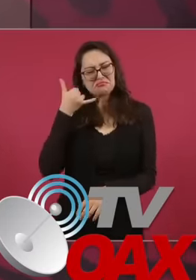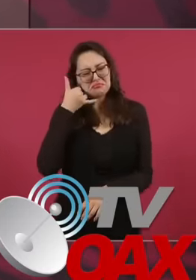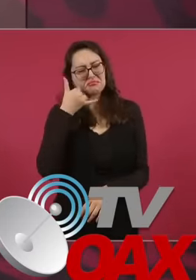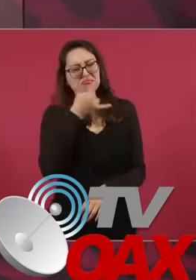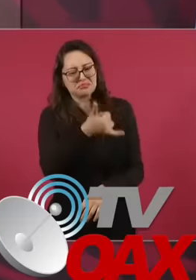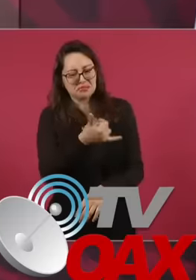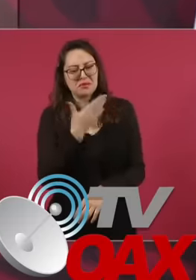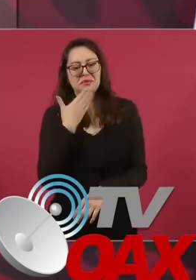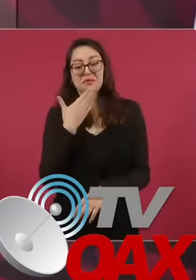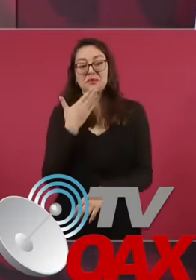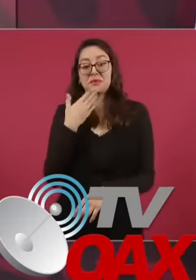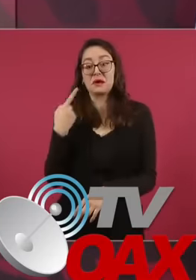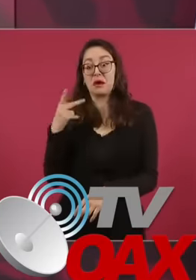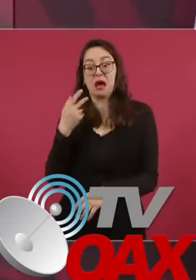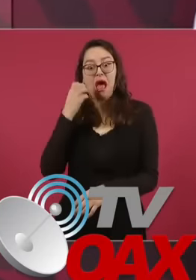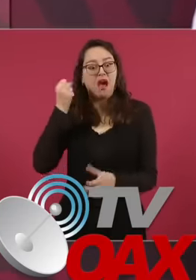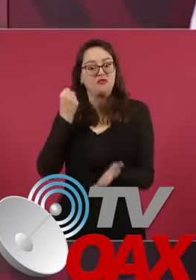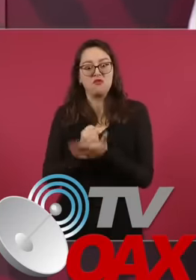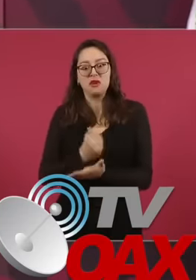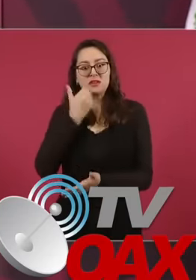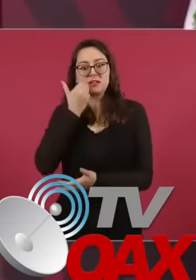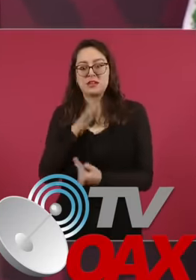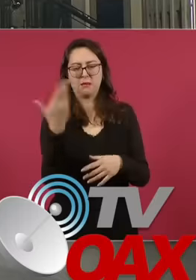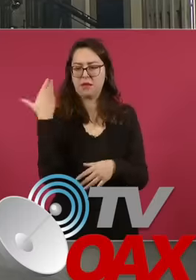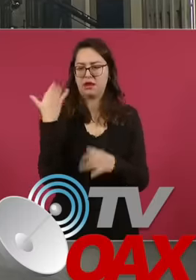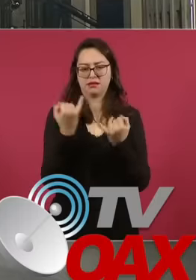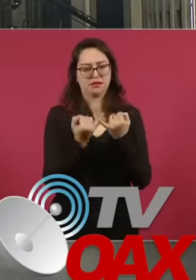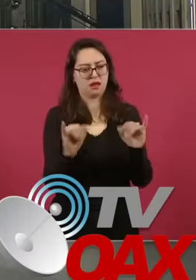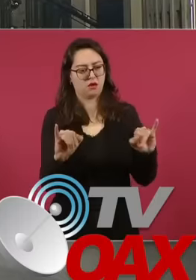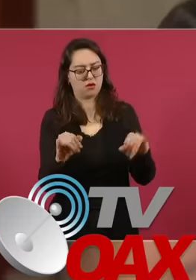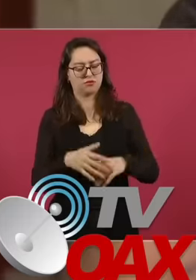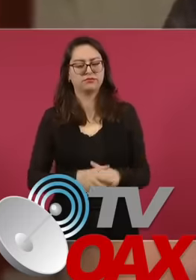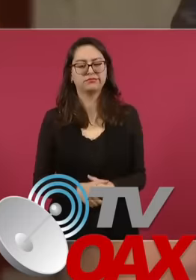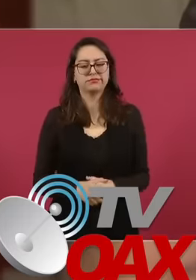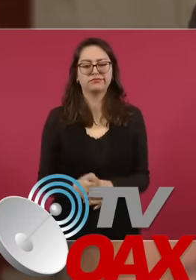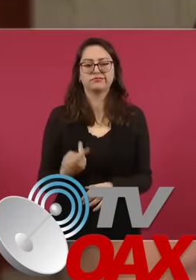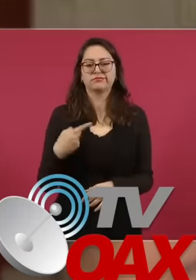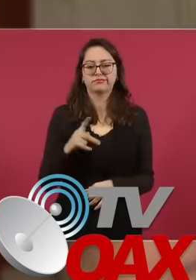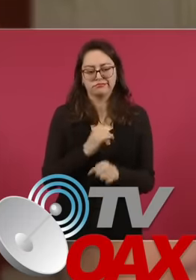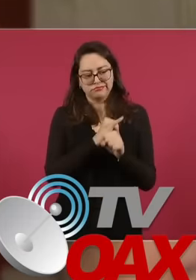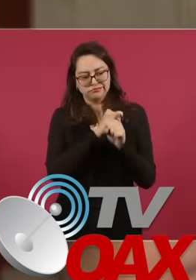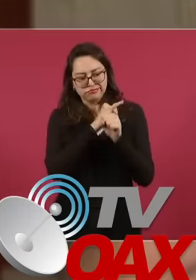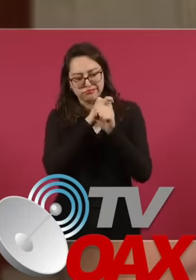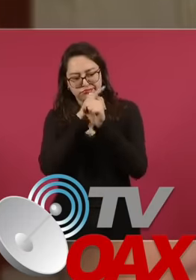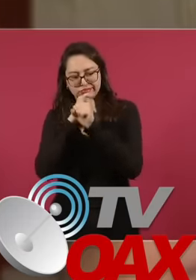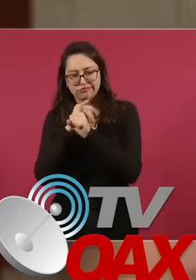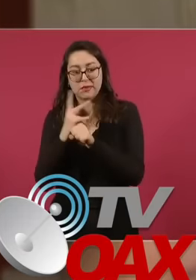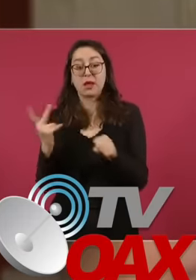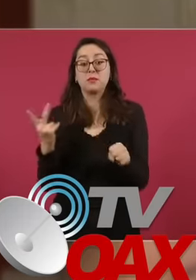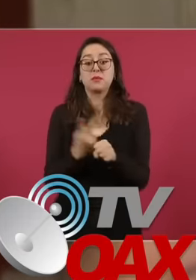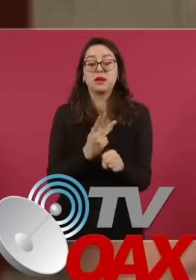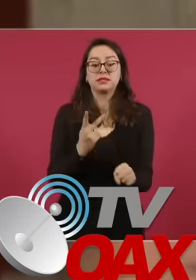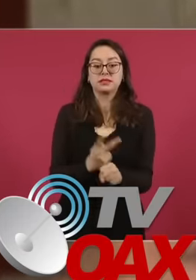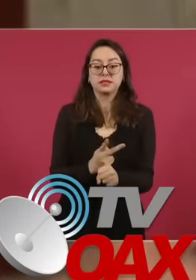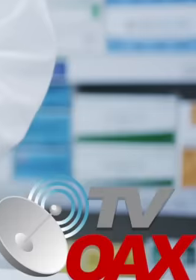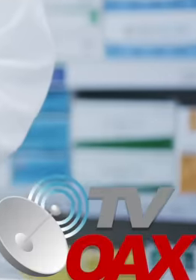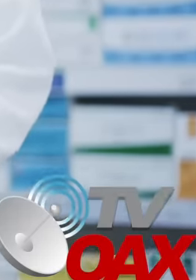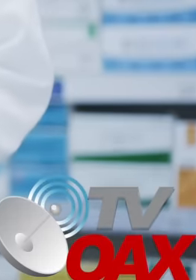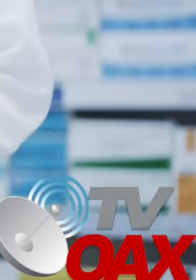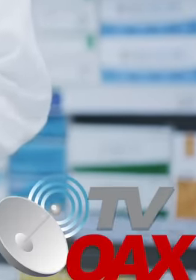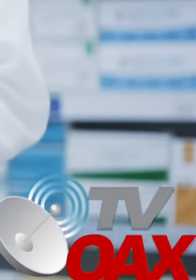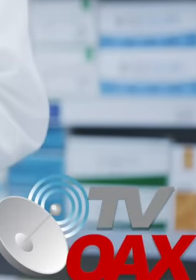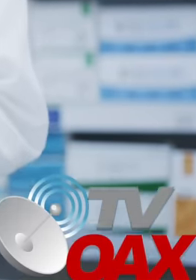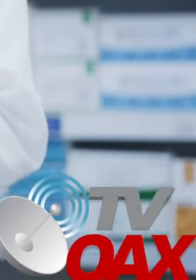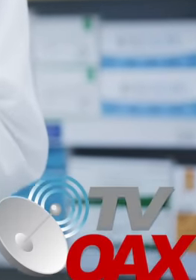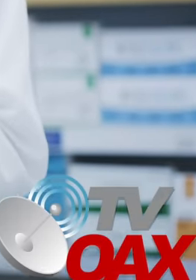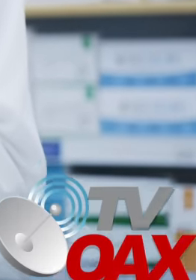a explicar la situación. Interrogado sobre la operación de la megafarmacia y el presunto desabasto